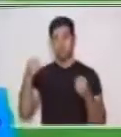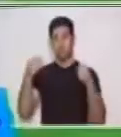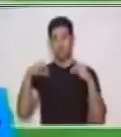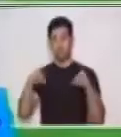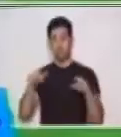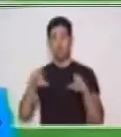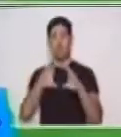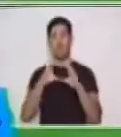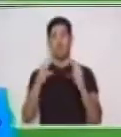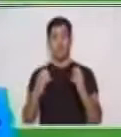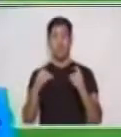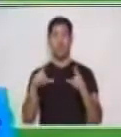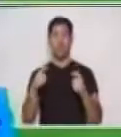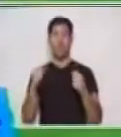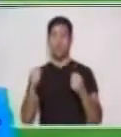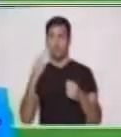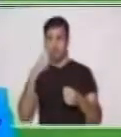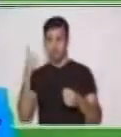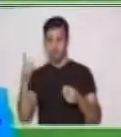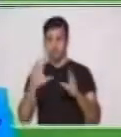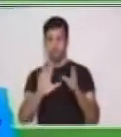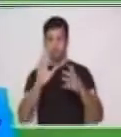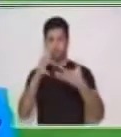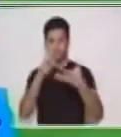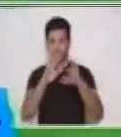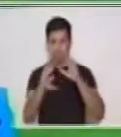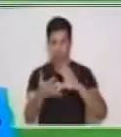clase de la construcción de este prisma rectangular.